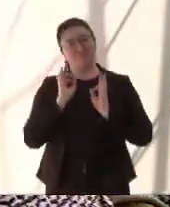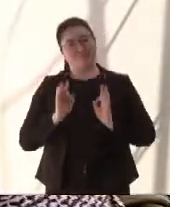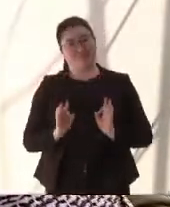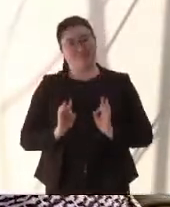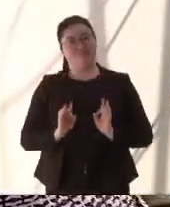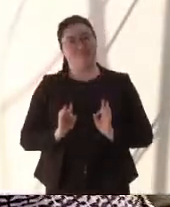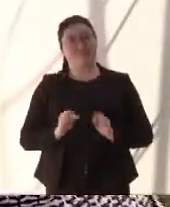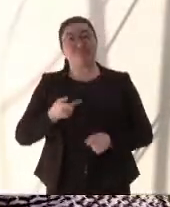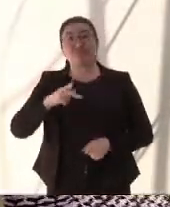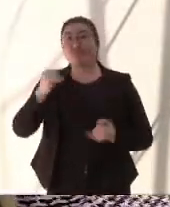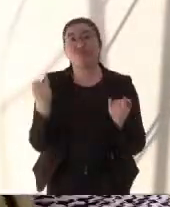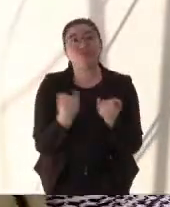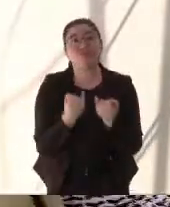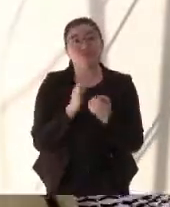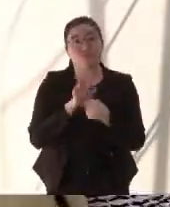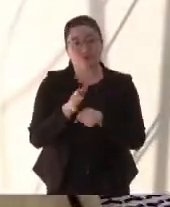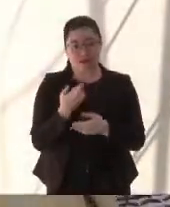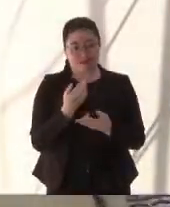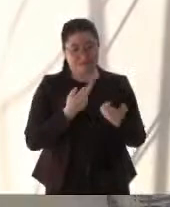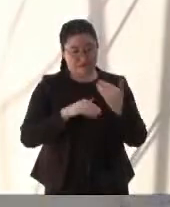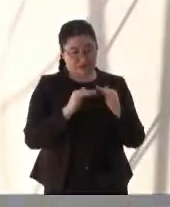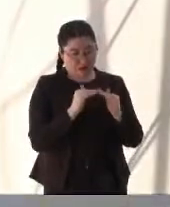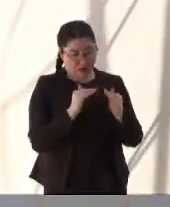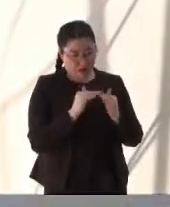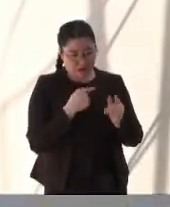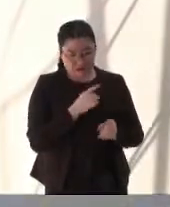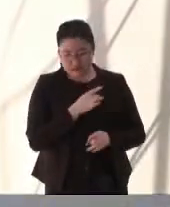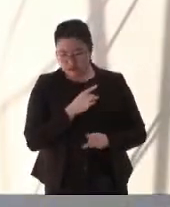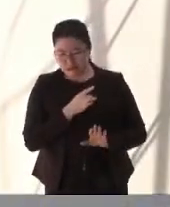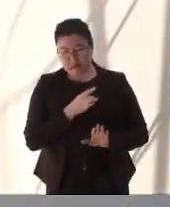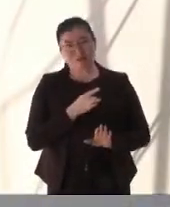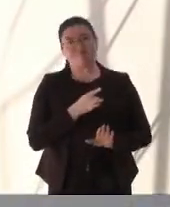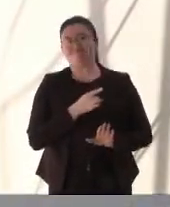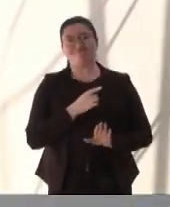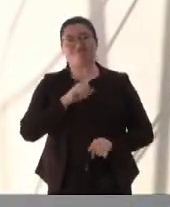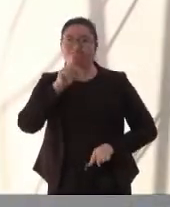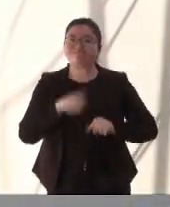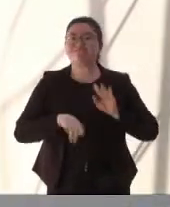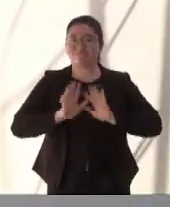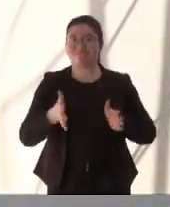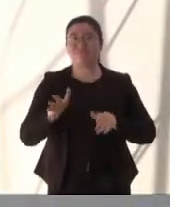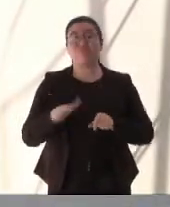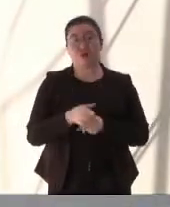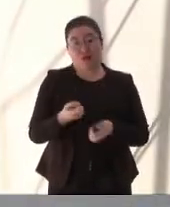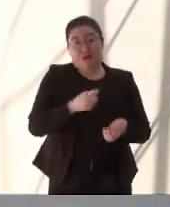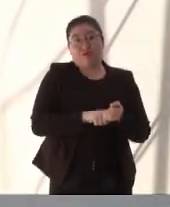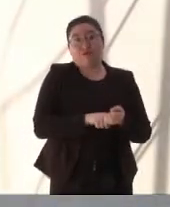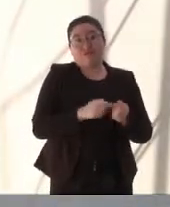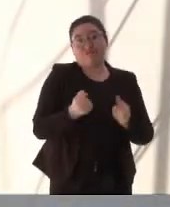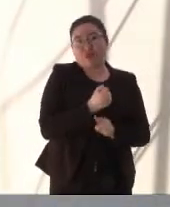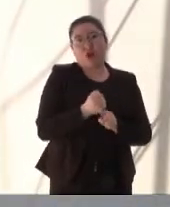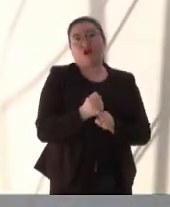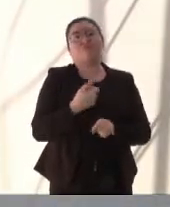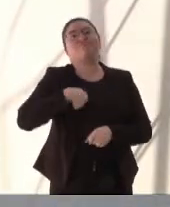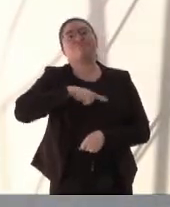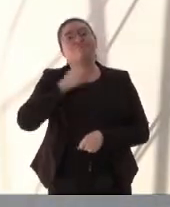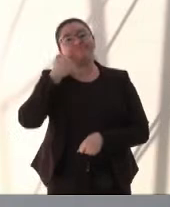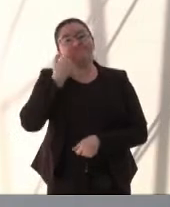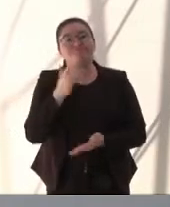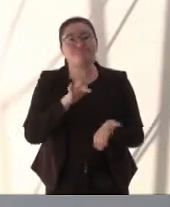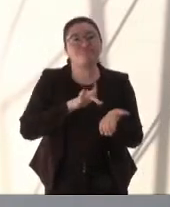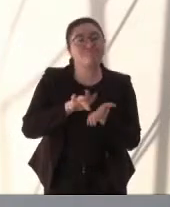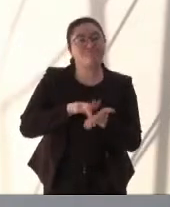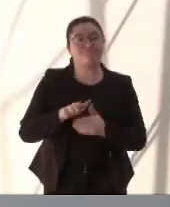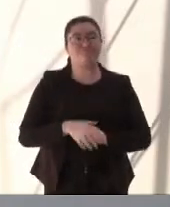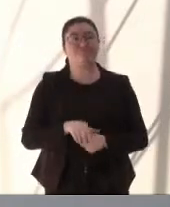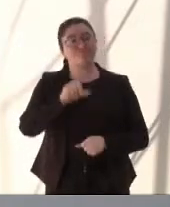que pierdan el miedo a regresar a su casa, donde son objeto de violencia. Yo quiero mandar, porque aquí también hay